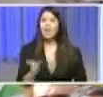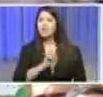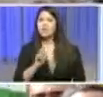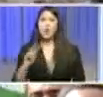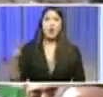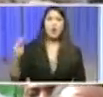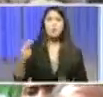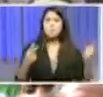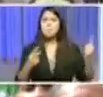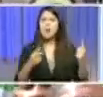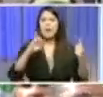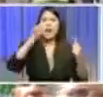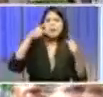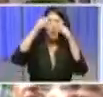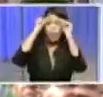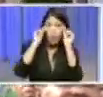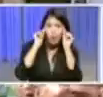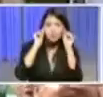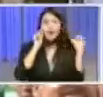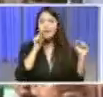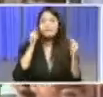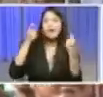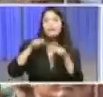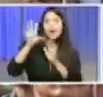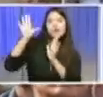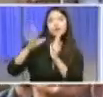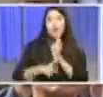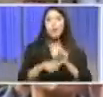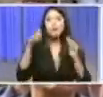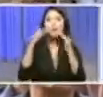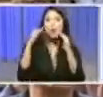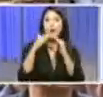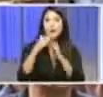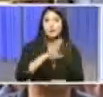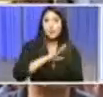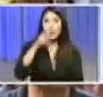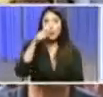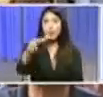CJ ni mil CJ a tratar de robarnos la vivienda del pueblo.